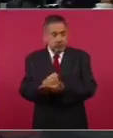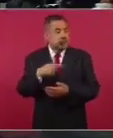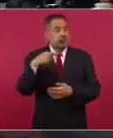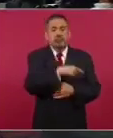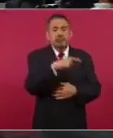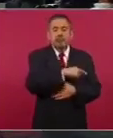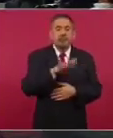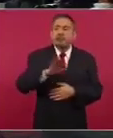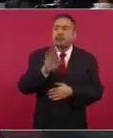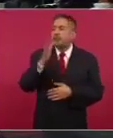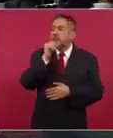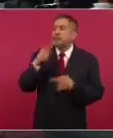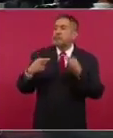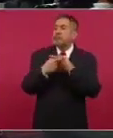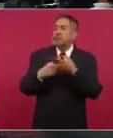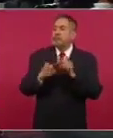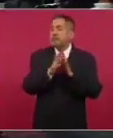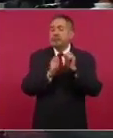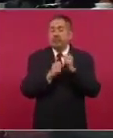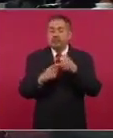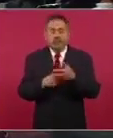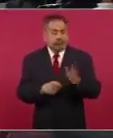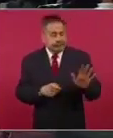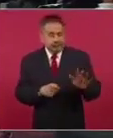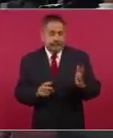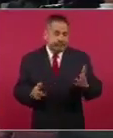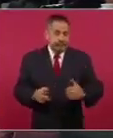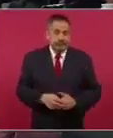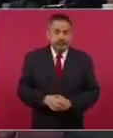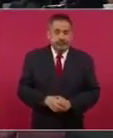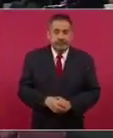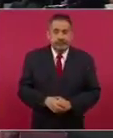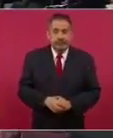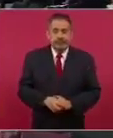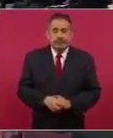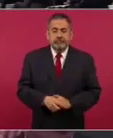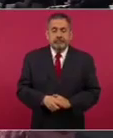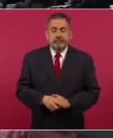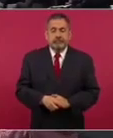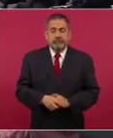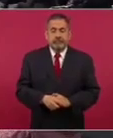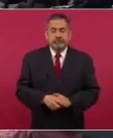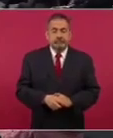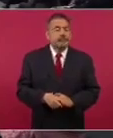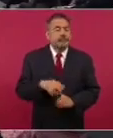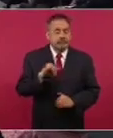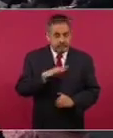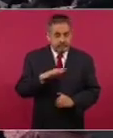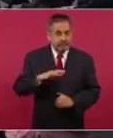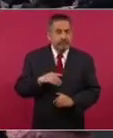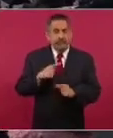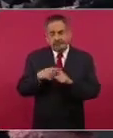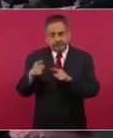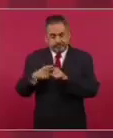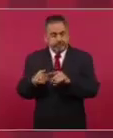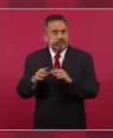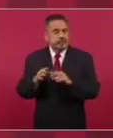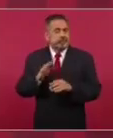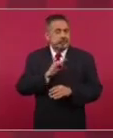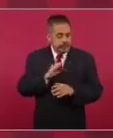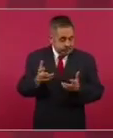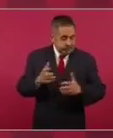son cosas que están en la Constitución. Sí. ¿Cómo una ley podría no afectar la Constitución? Sí, sí hay formas de